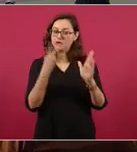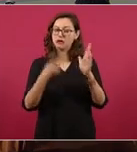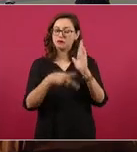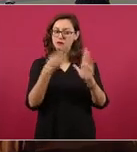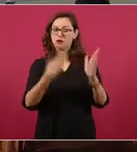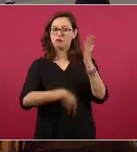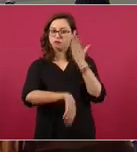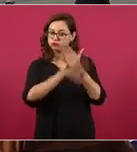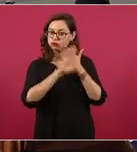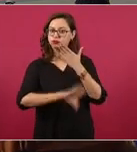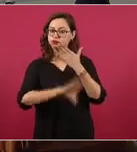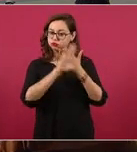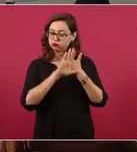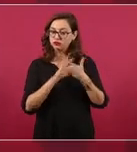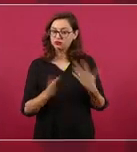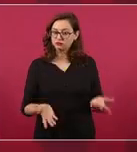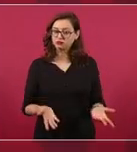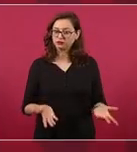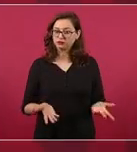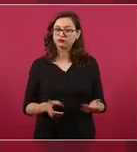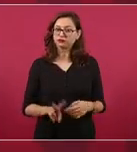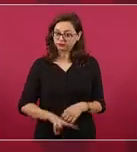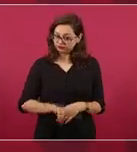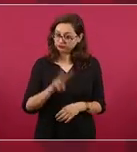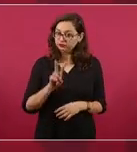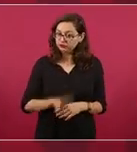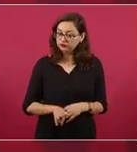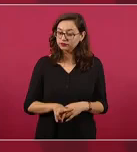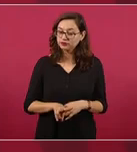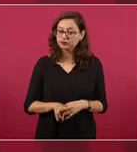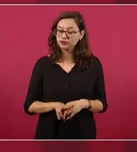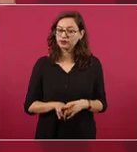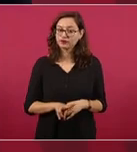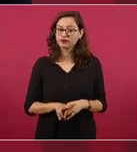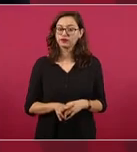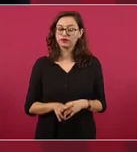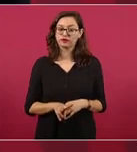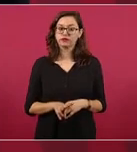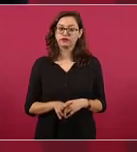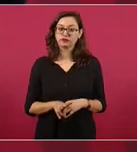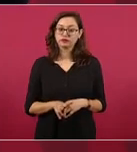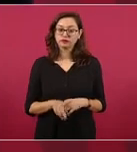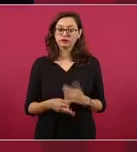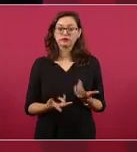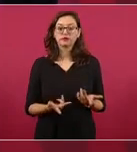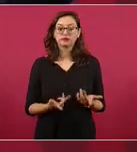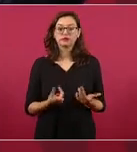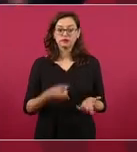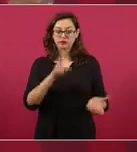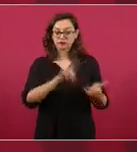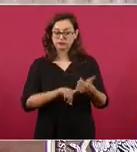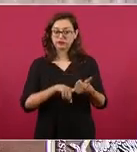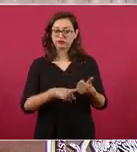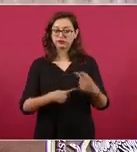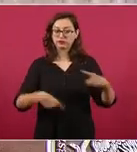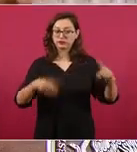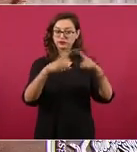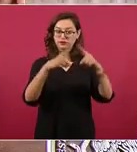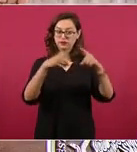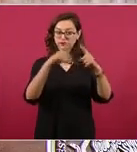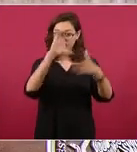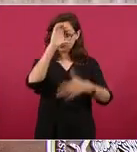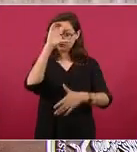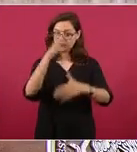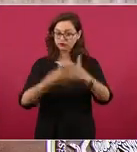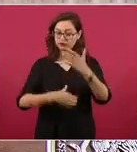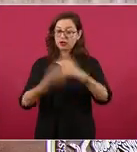o para decirlo con precisión, por algunos jerarcas de la iglesia en el